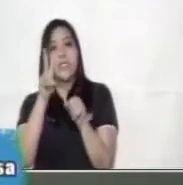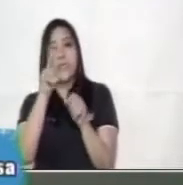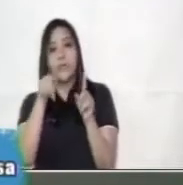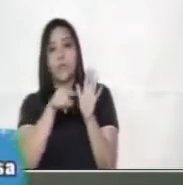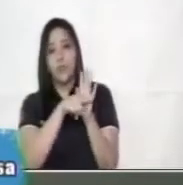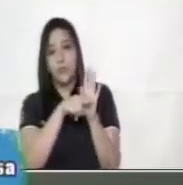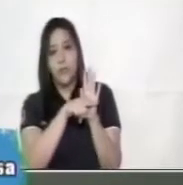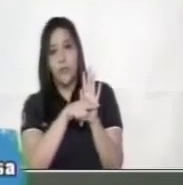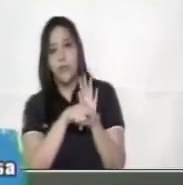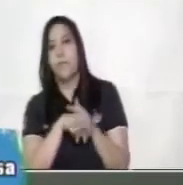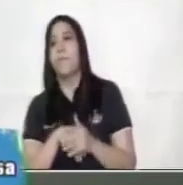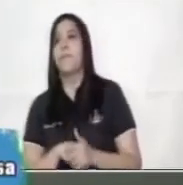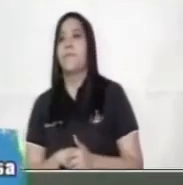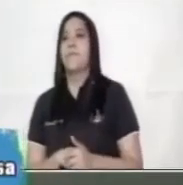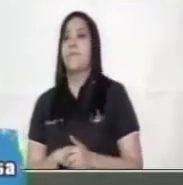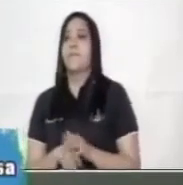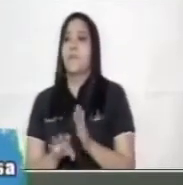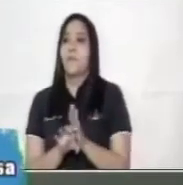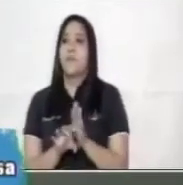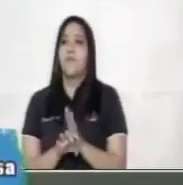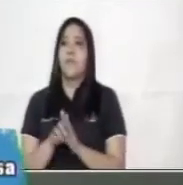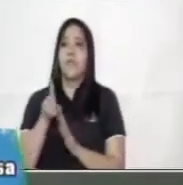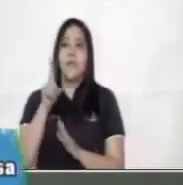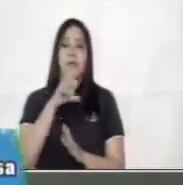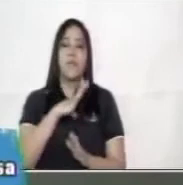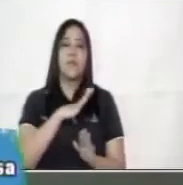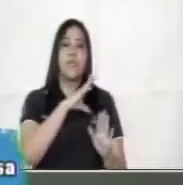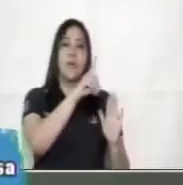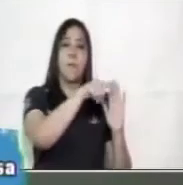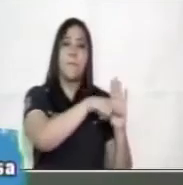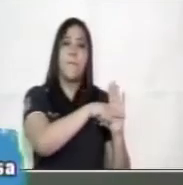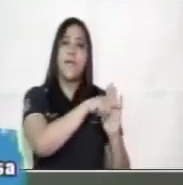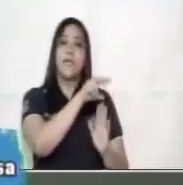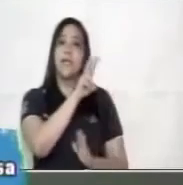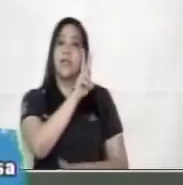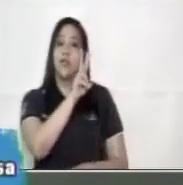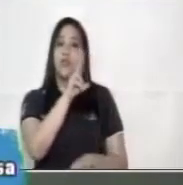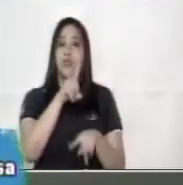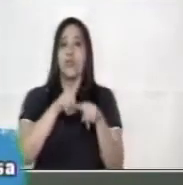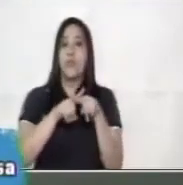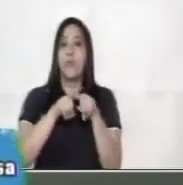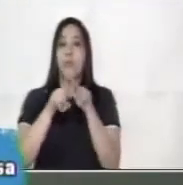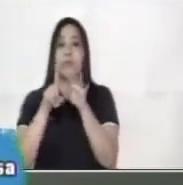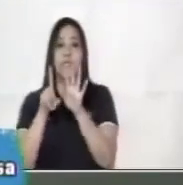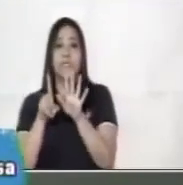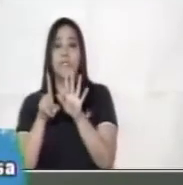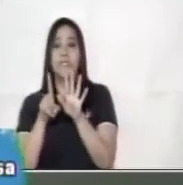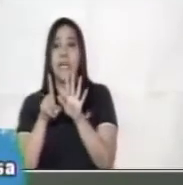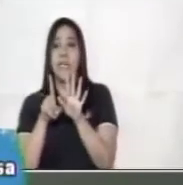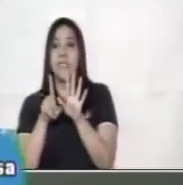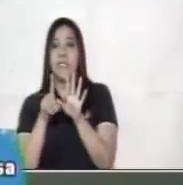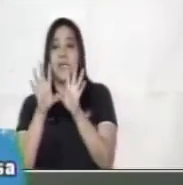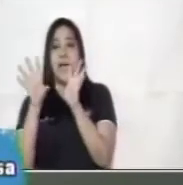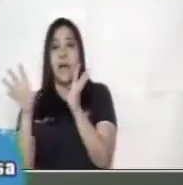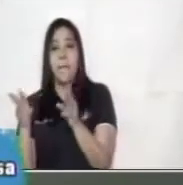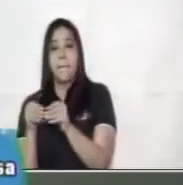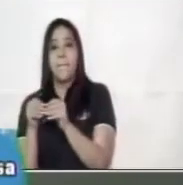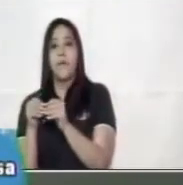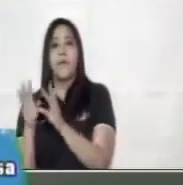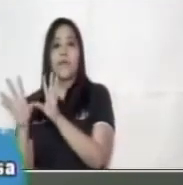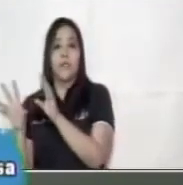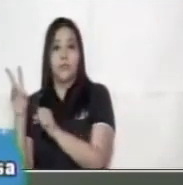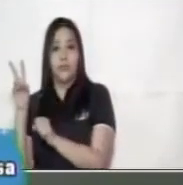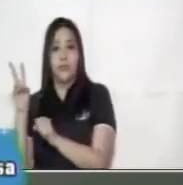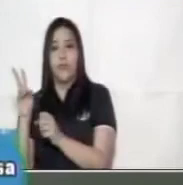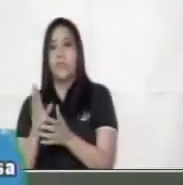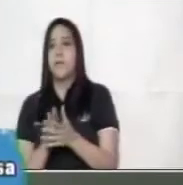negativo. Entonces tenemos menos 2 por 6 para que sea 2 por 6,